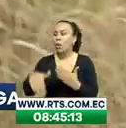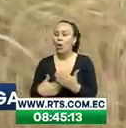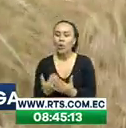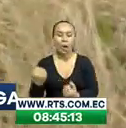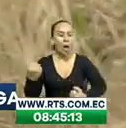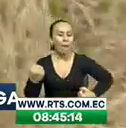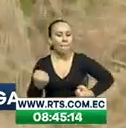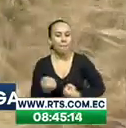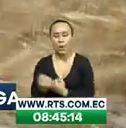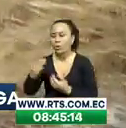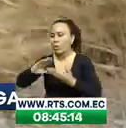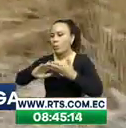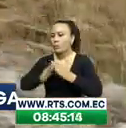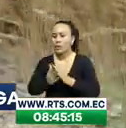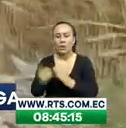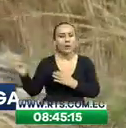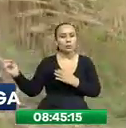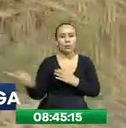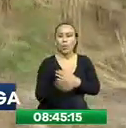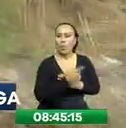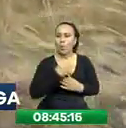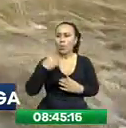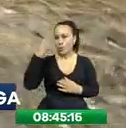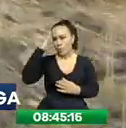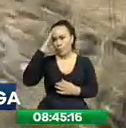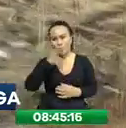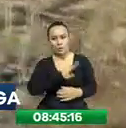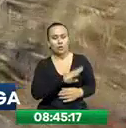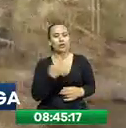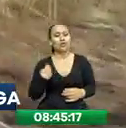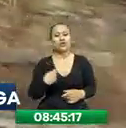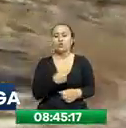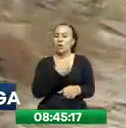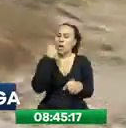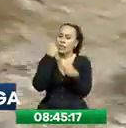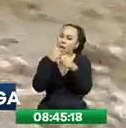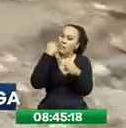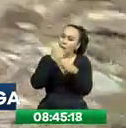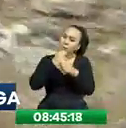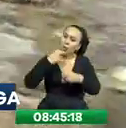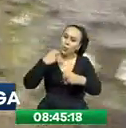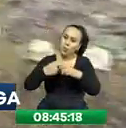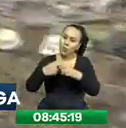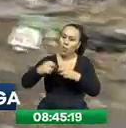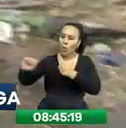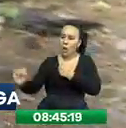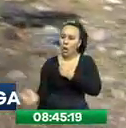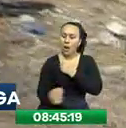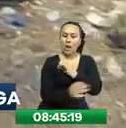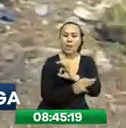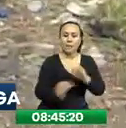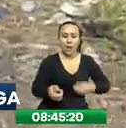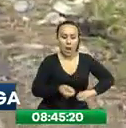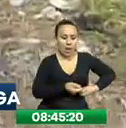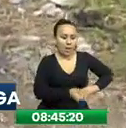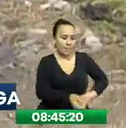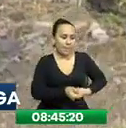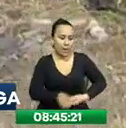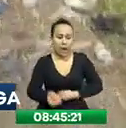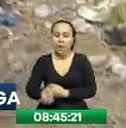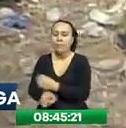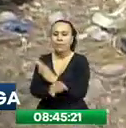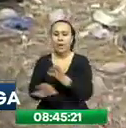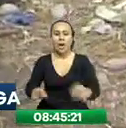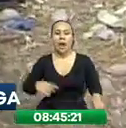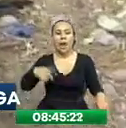policía comunitaria, estuvieron con nosotros aquí, nosotros trabajamos duro haciendo limpieza, hicimos una minga, con unos